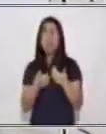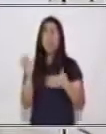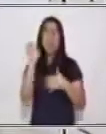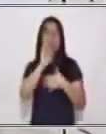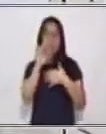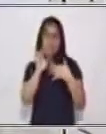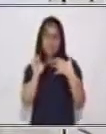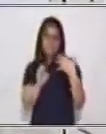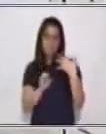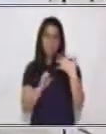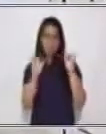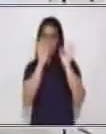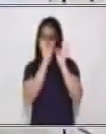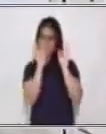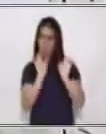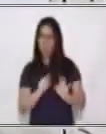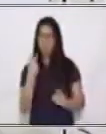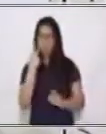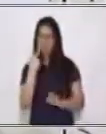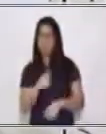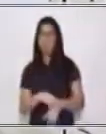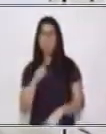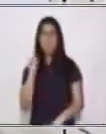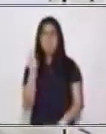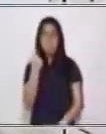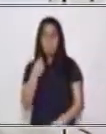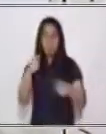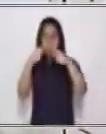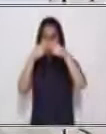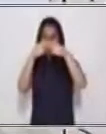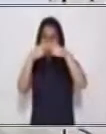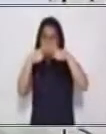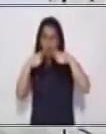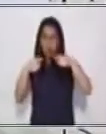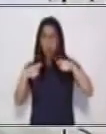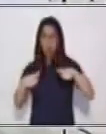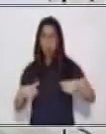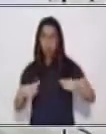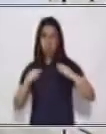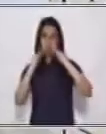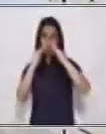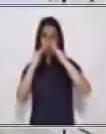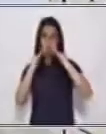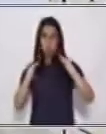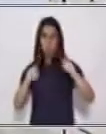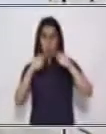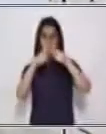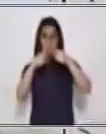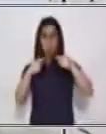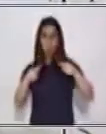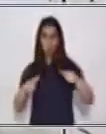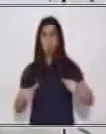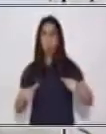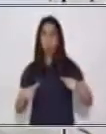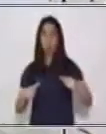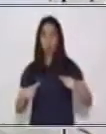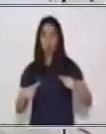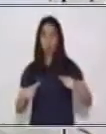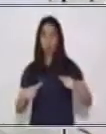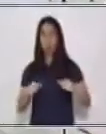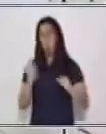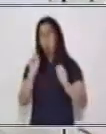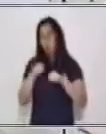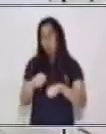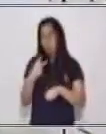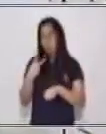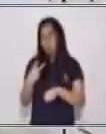vertical llamada el eje que une los dos conos, y las líneas de los lados, vamos a hacer un